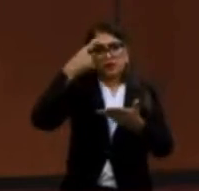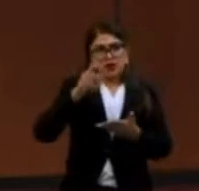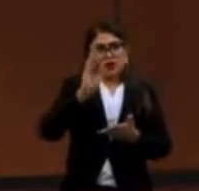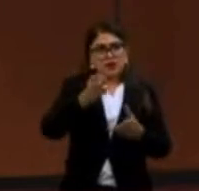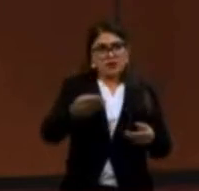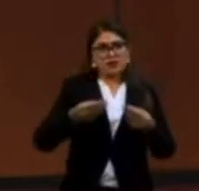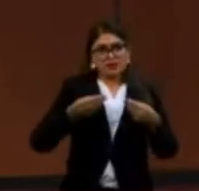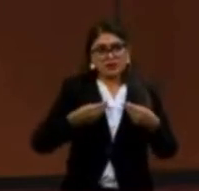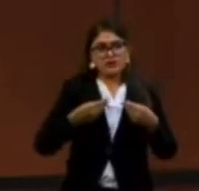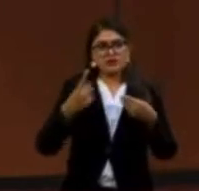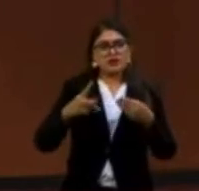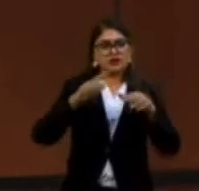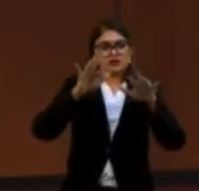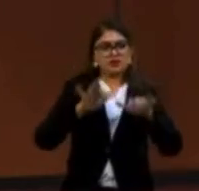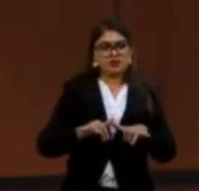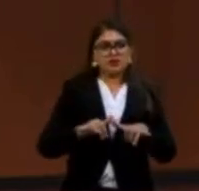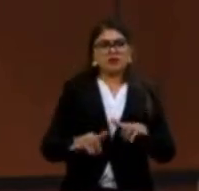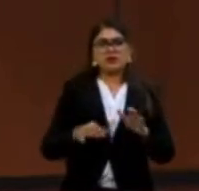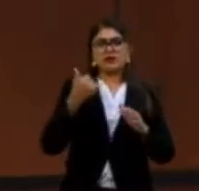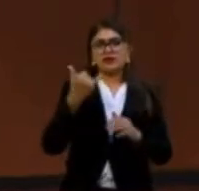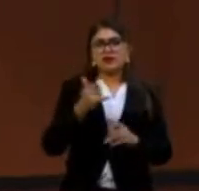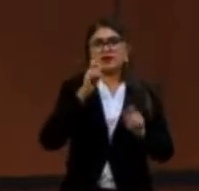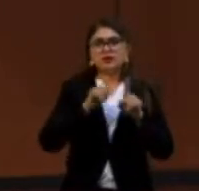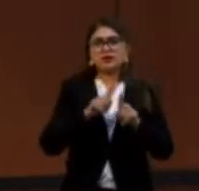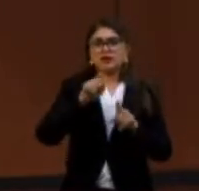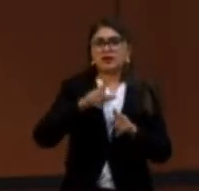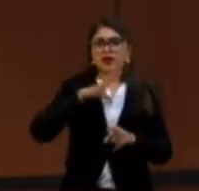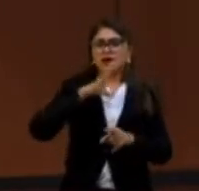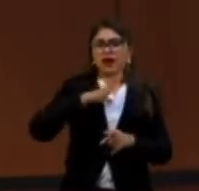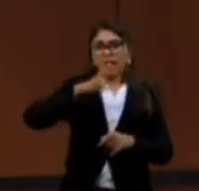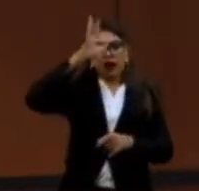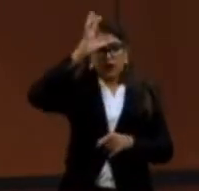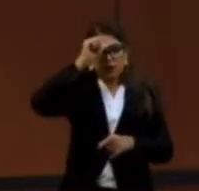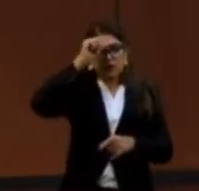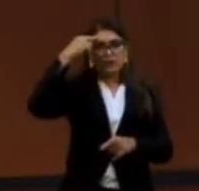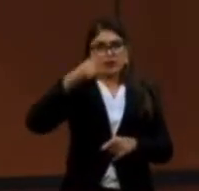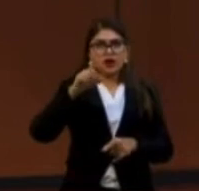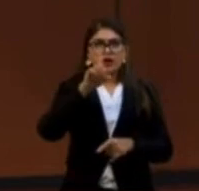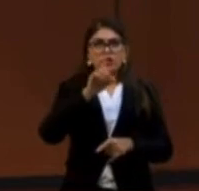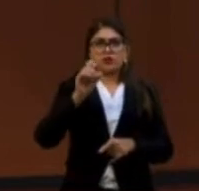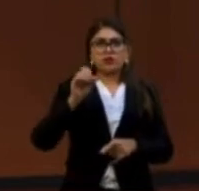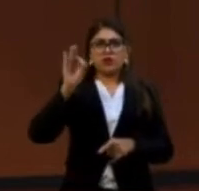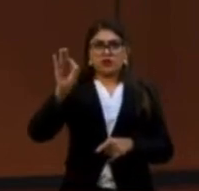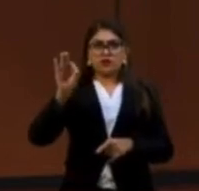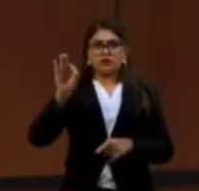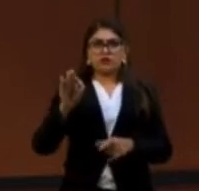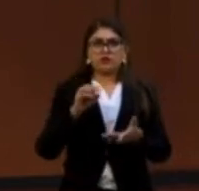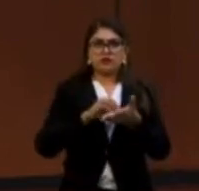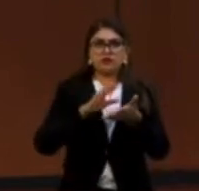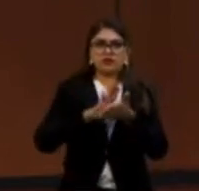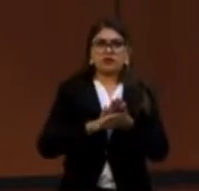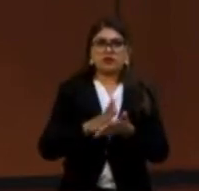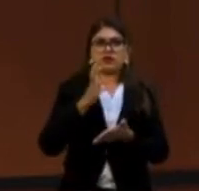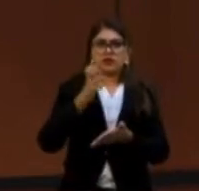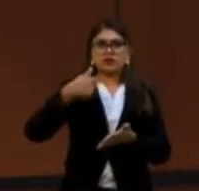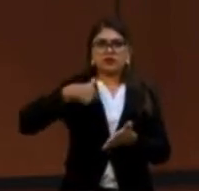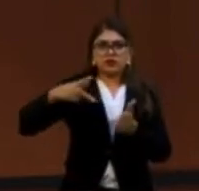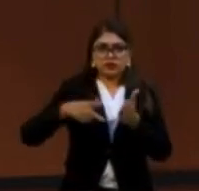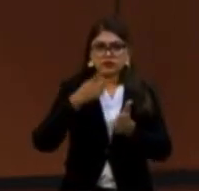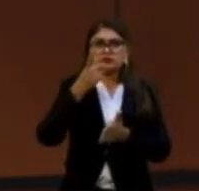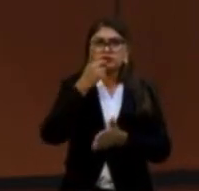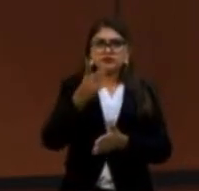de documentos y en estos acuerdos que se publiquen en el Diario Oficial de la Federación. Insisto,